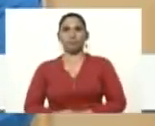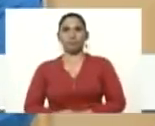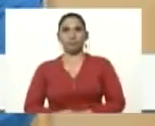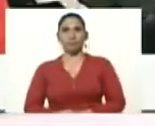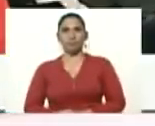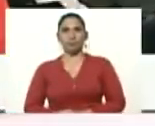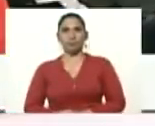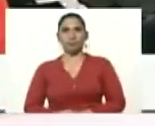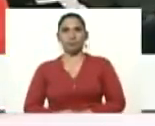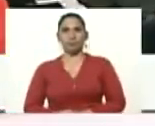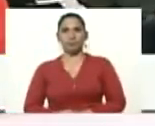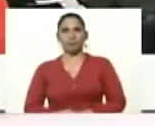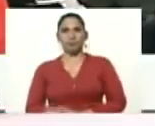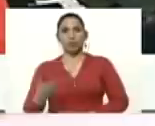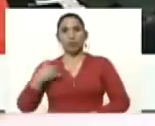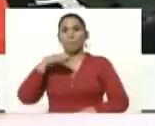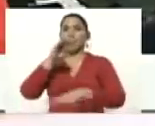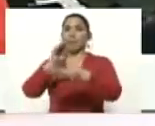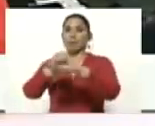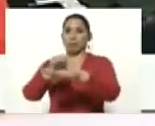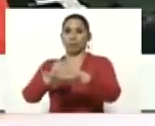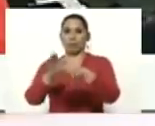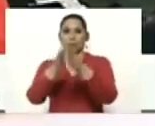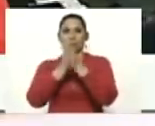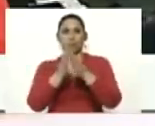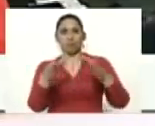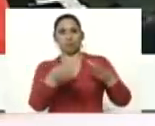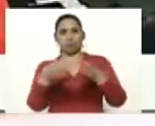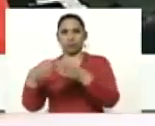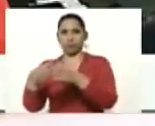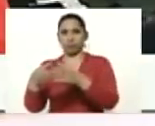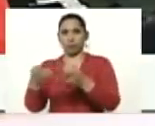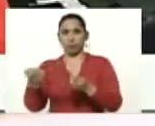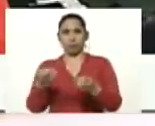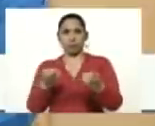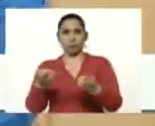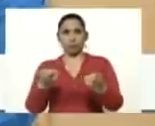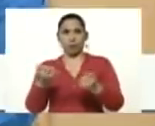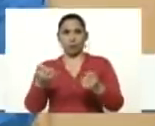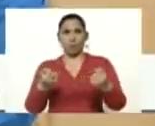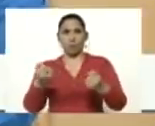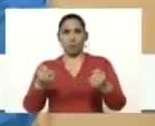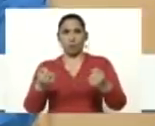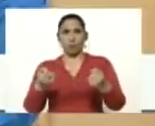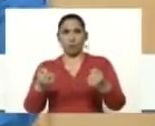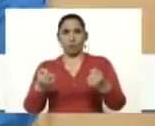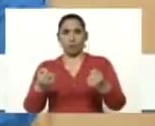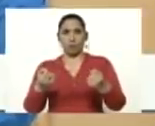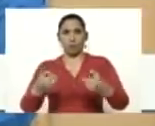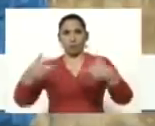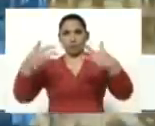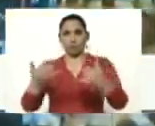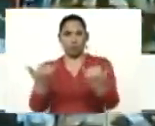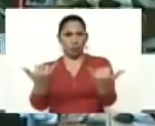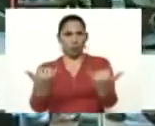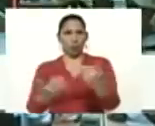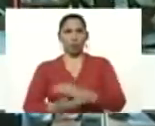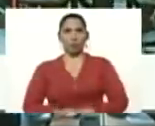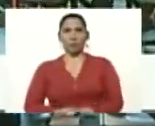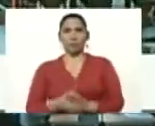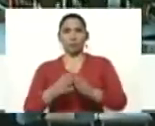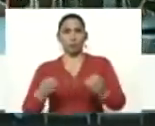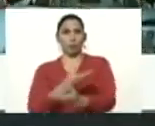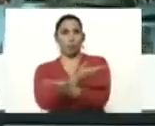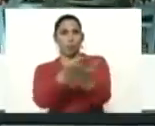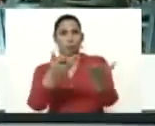cuarto de máquina. Yo le pido al sector transporte que coordine. Estamos en videoconferencia, en vivo y directo con todos